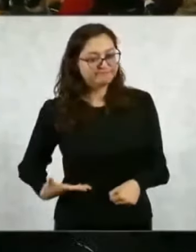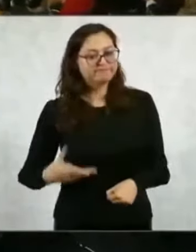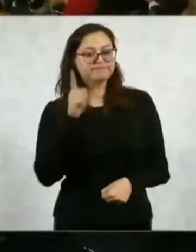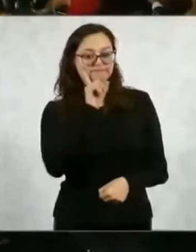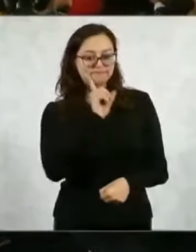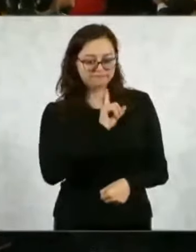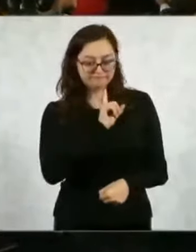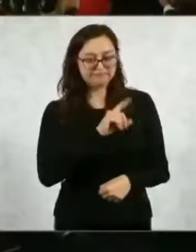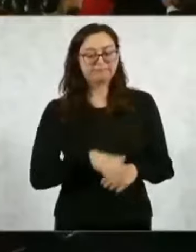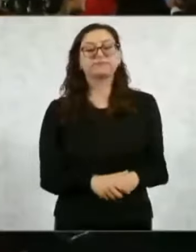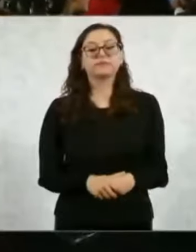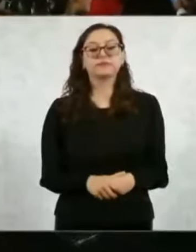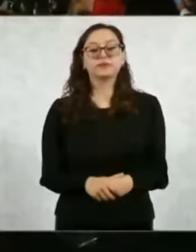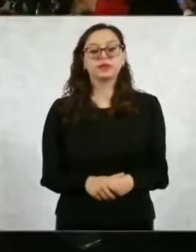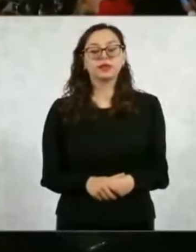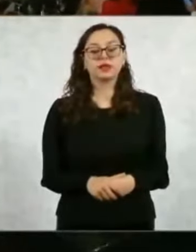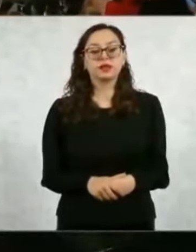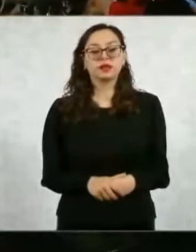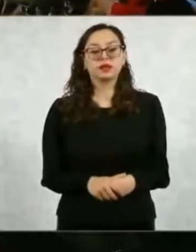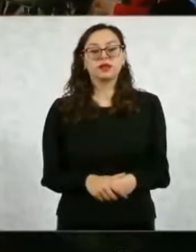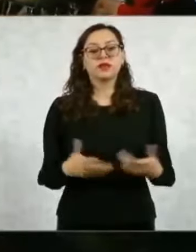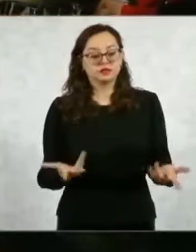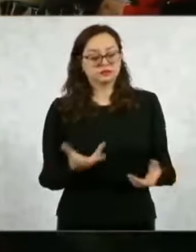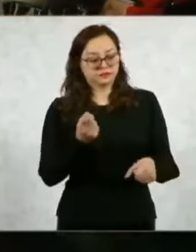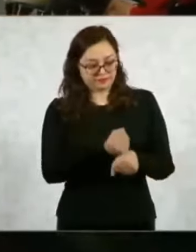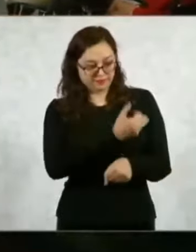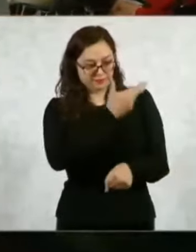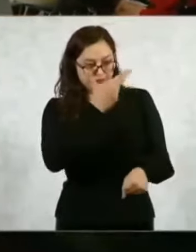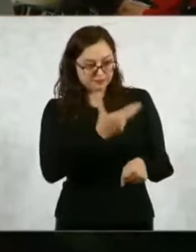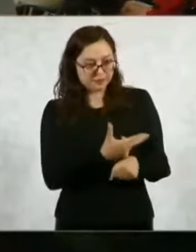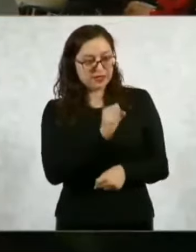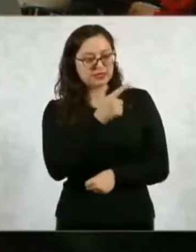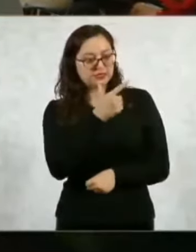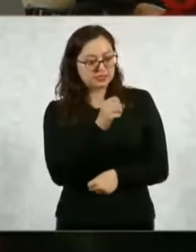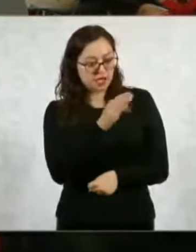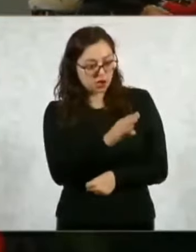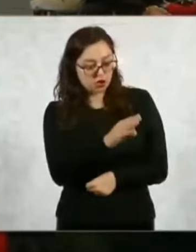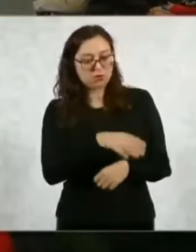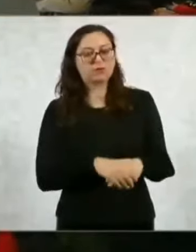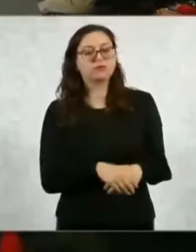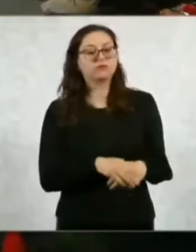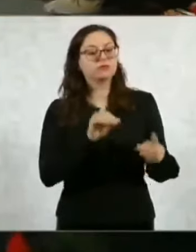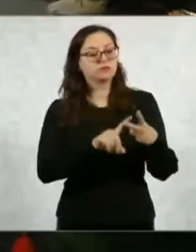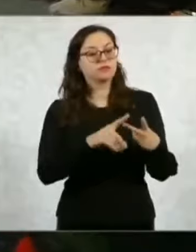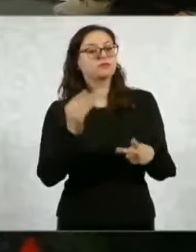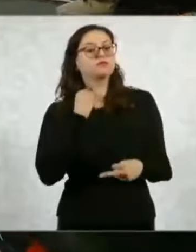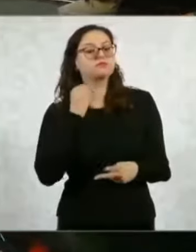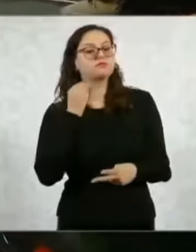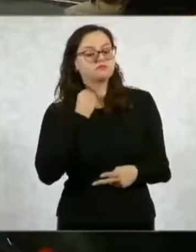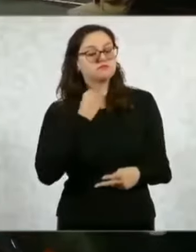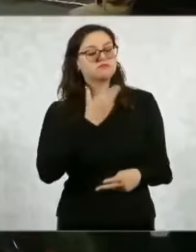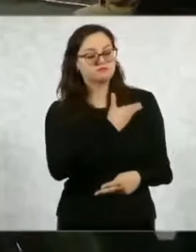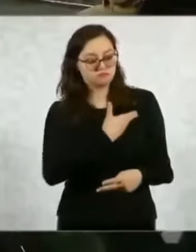ciudadana secretaria de Gobernación, consejera jurídica, Medina, amigo, buenos